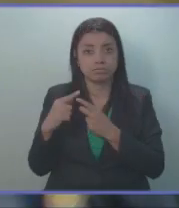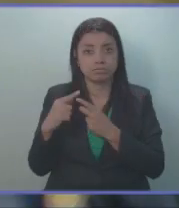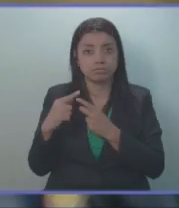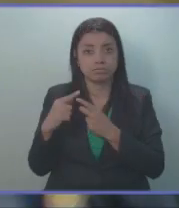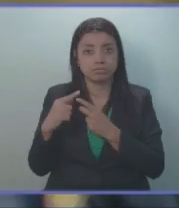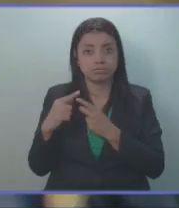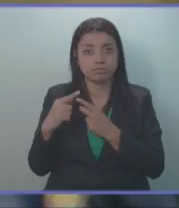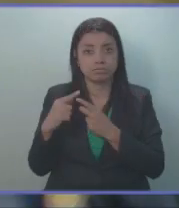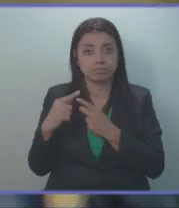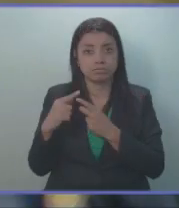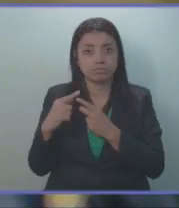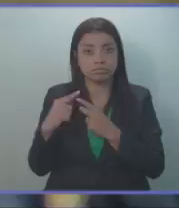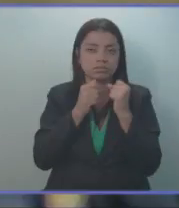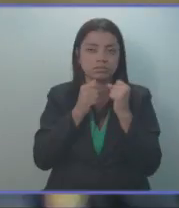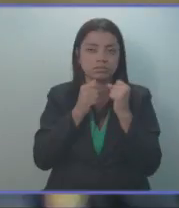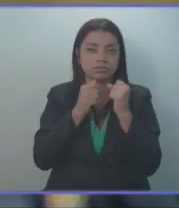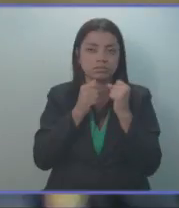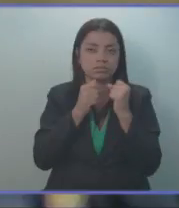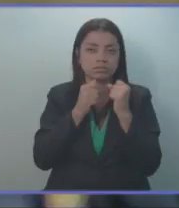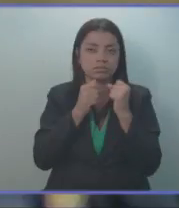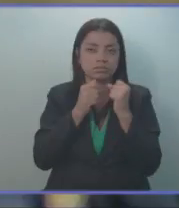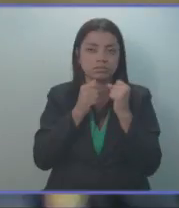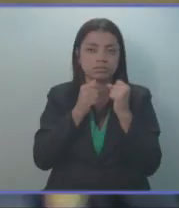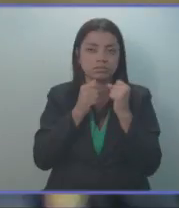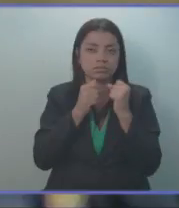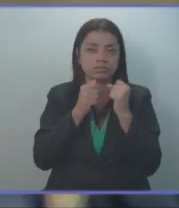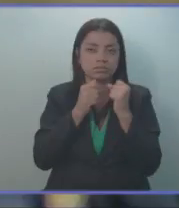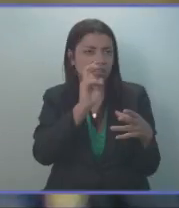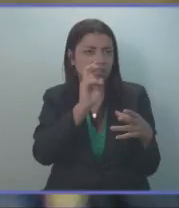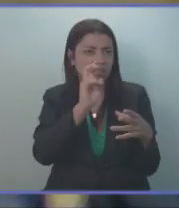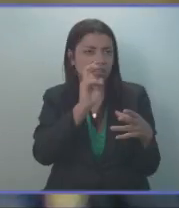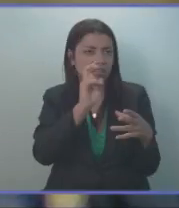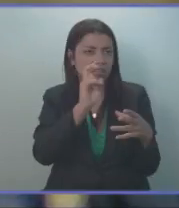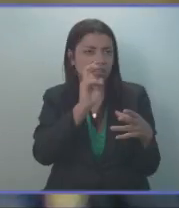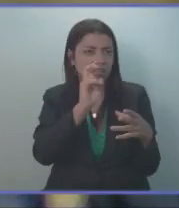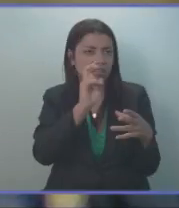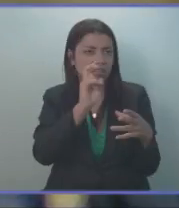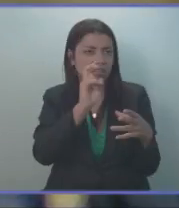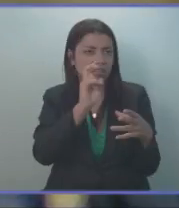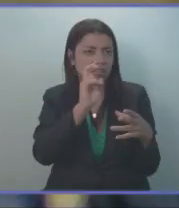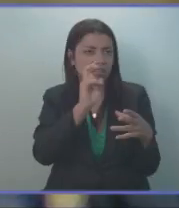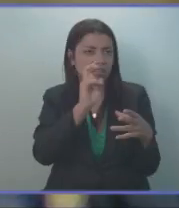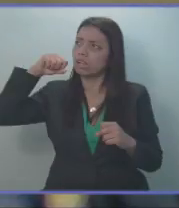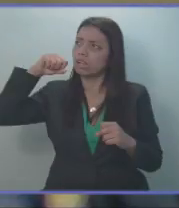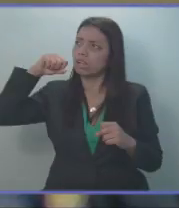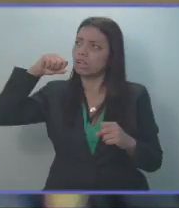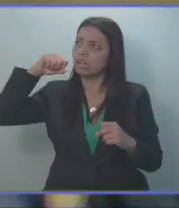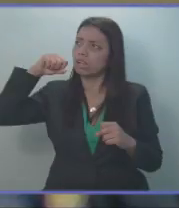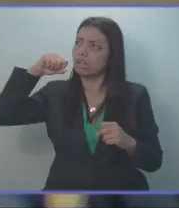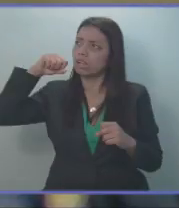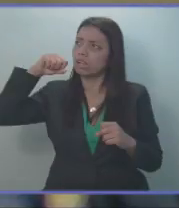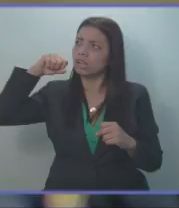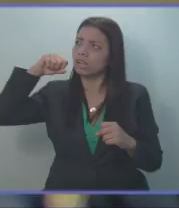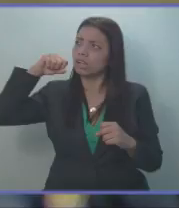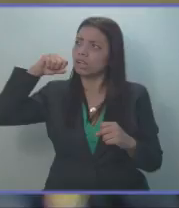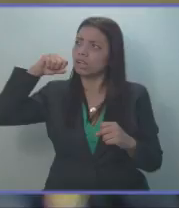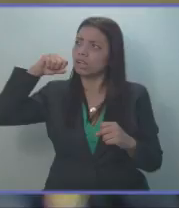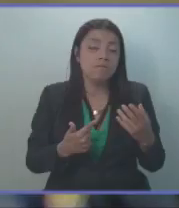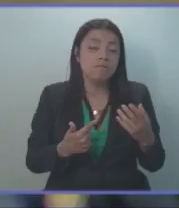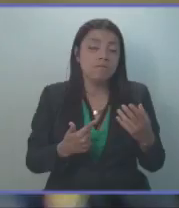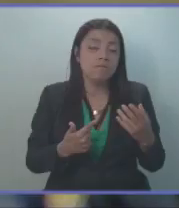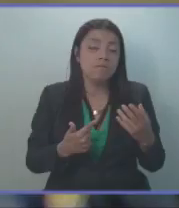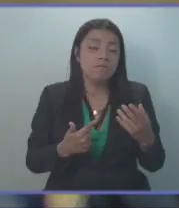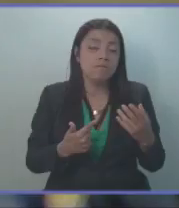órgano ejecutivo en relación a la distribución de la donación, así como afectación al principio de seguridad